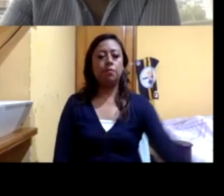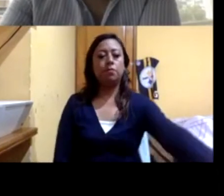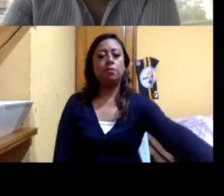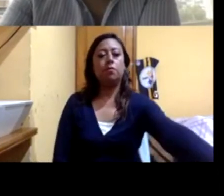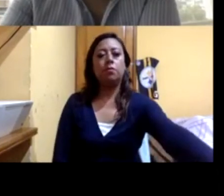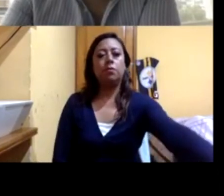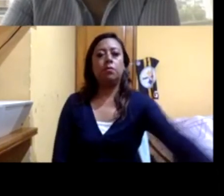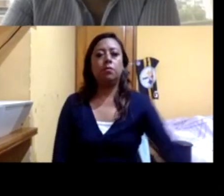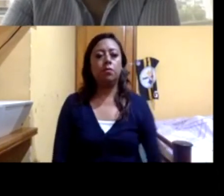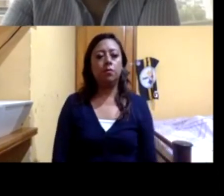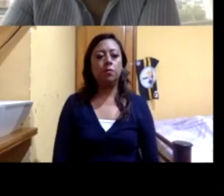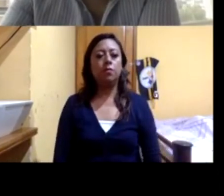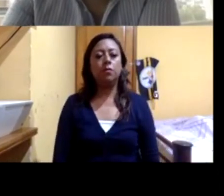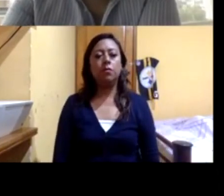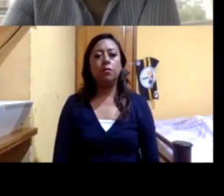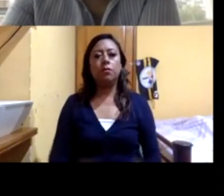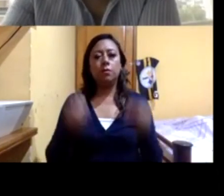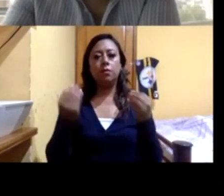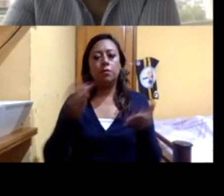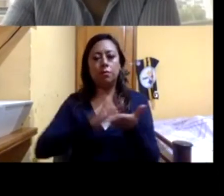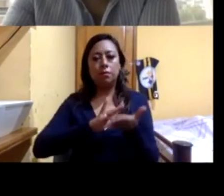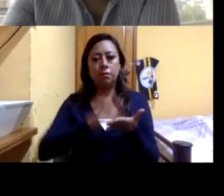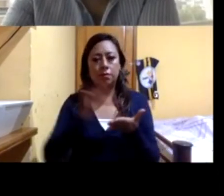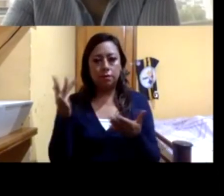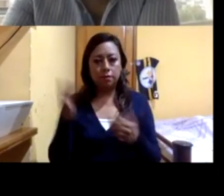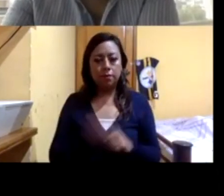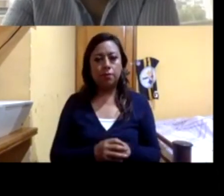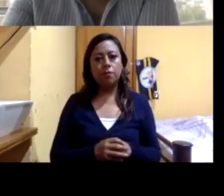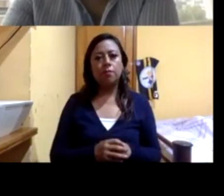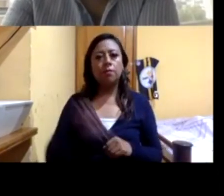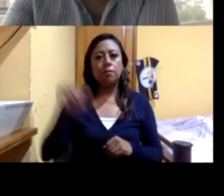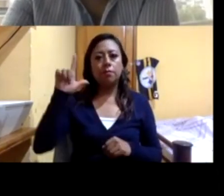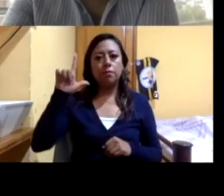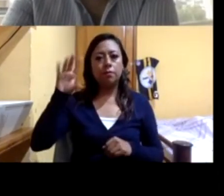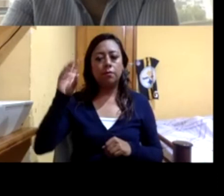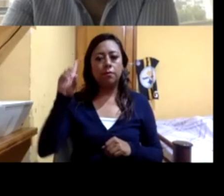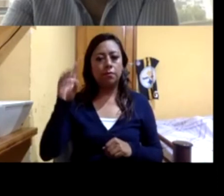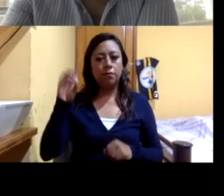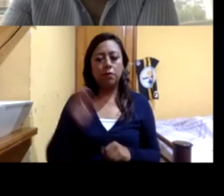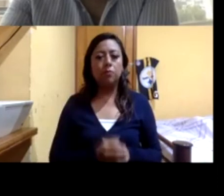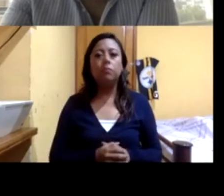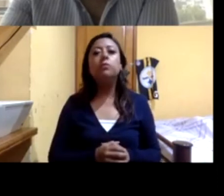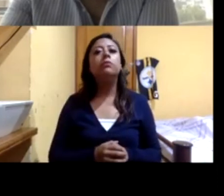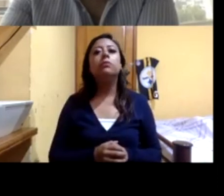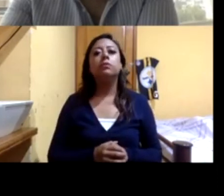Muchas gracias, Aldo. Nuevamente, un gusto estar con todos ustedes.